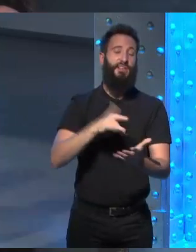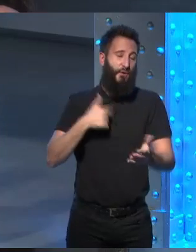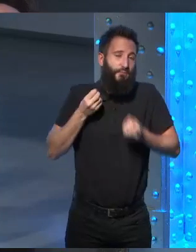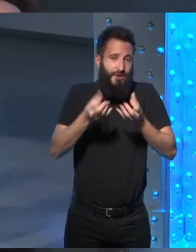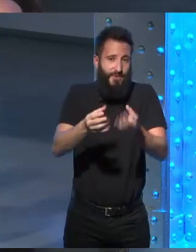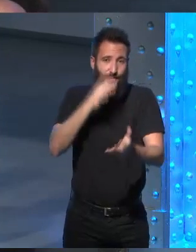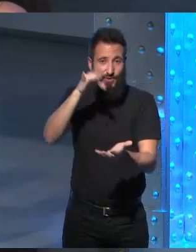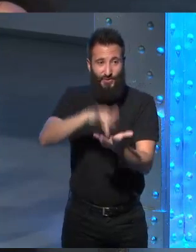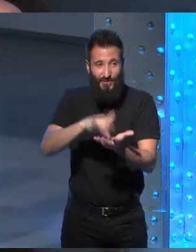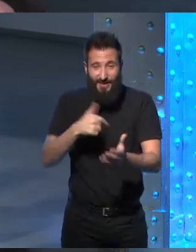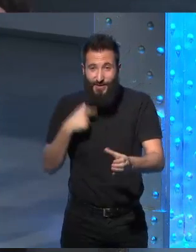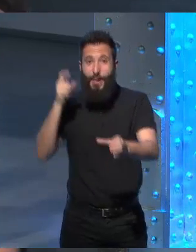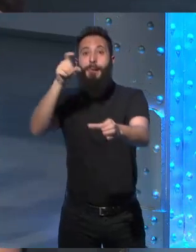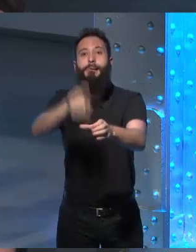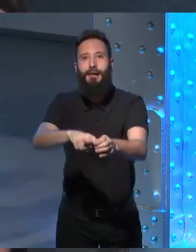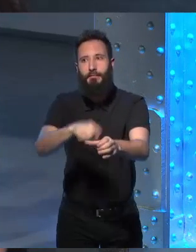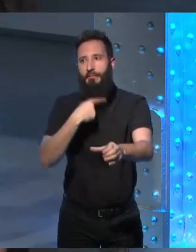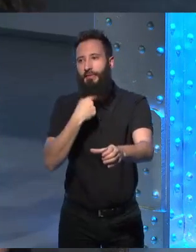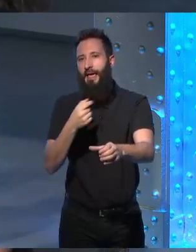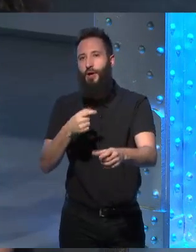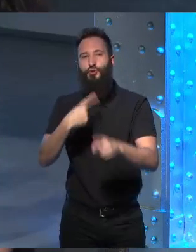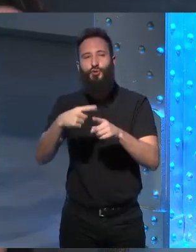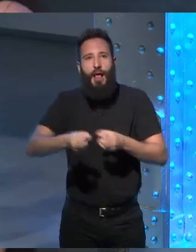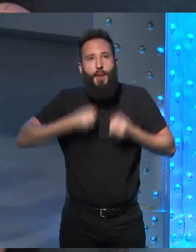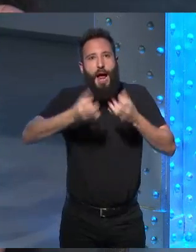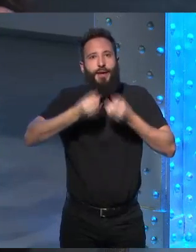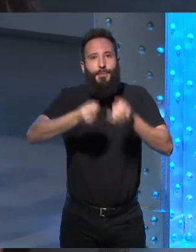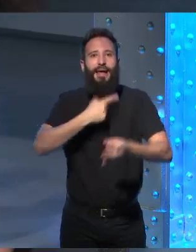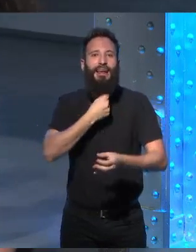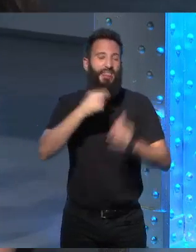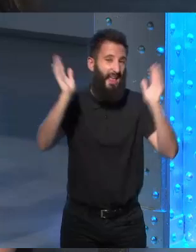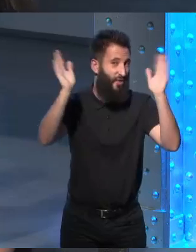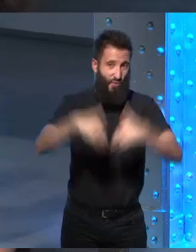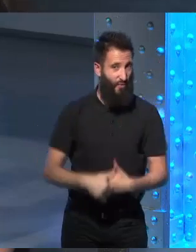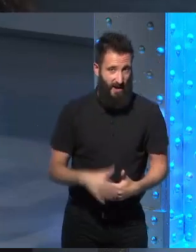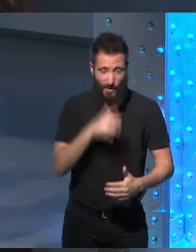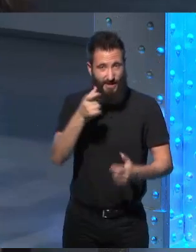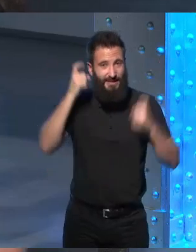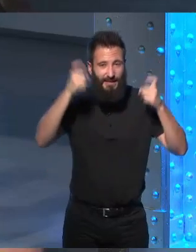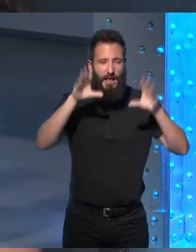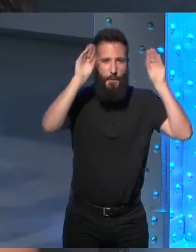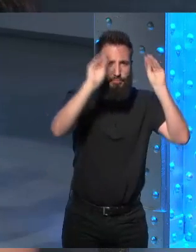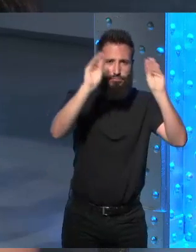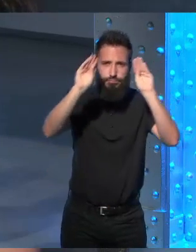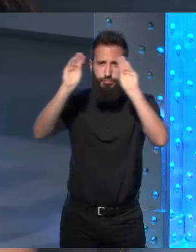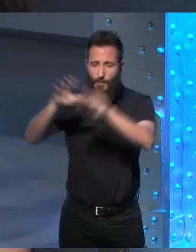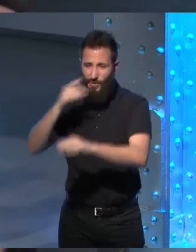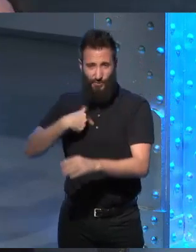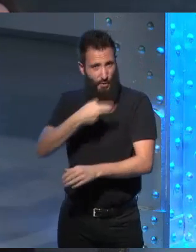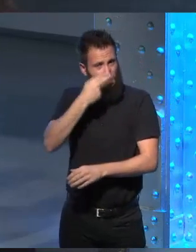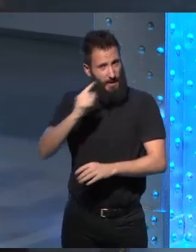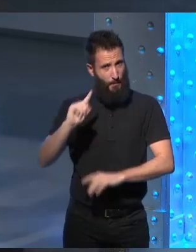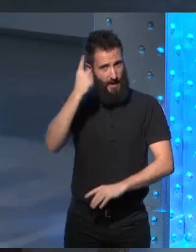los que realmente deja de tener gracia lo que estoy contando o deja de ser intuitivo o pedagógico, ¿no? Que es al final, en esencia, lo que me interese,